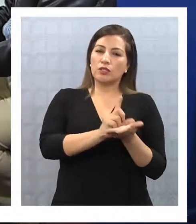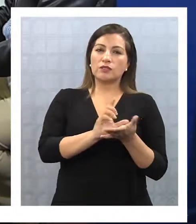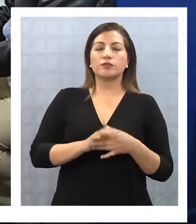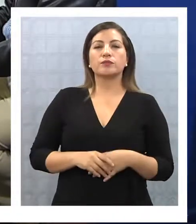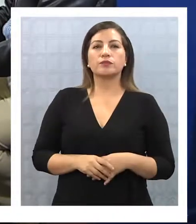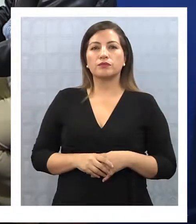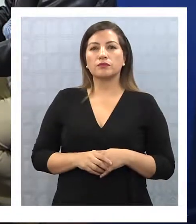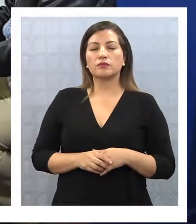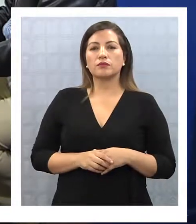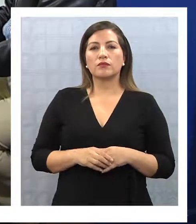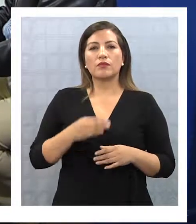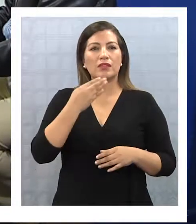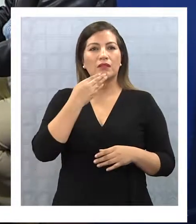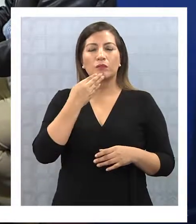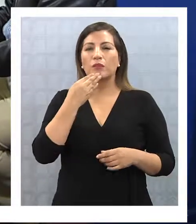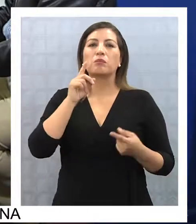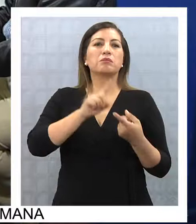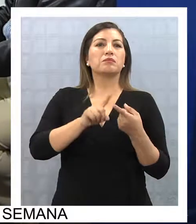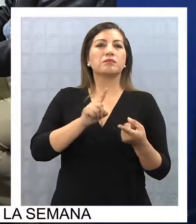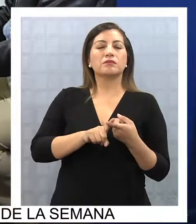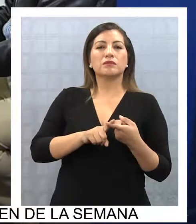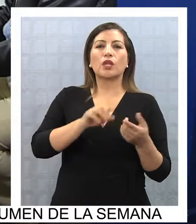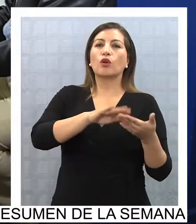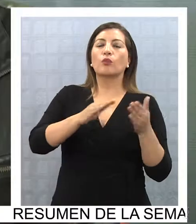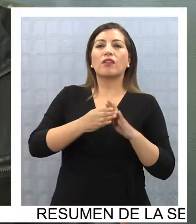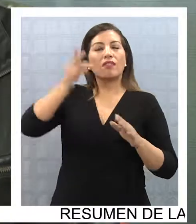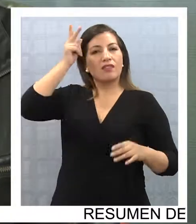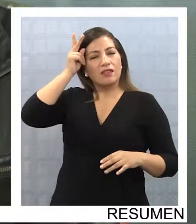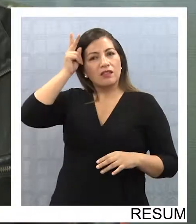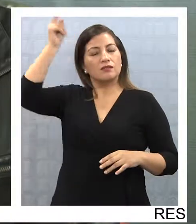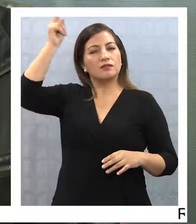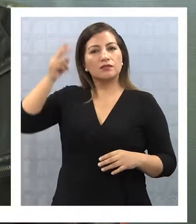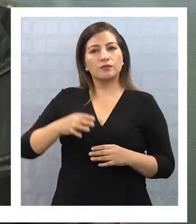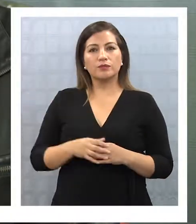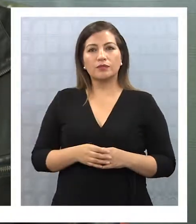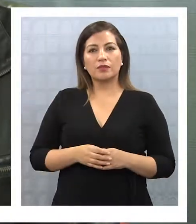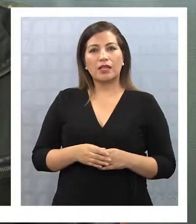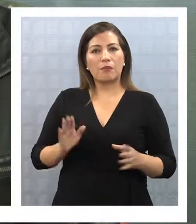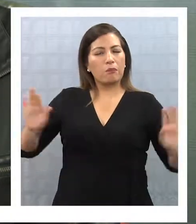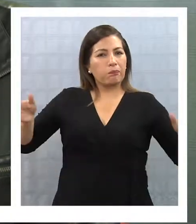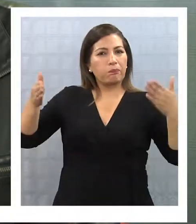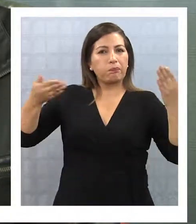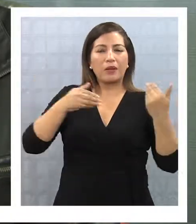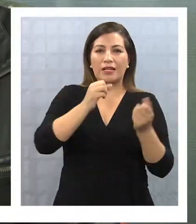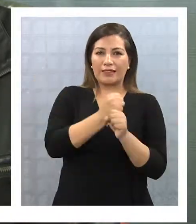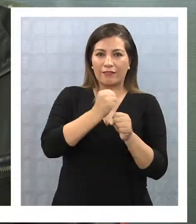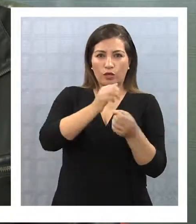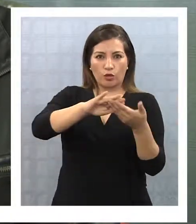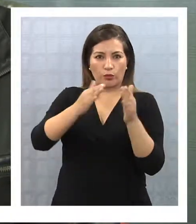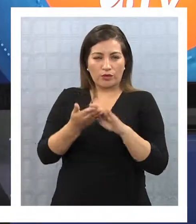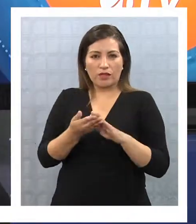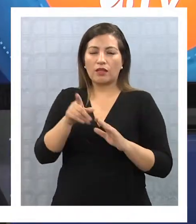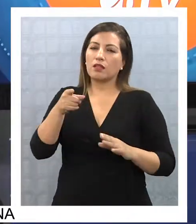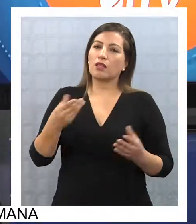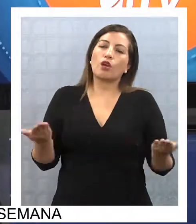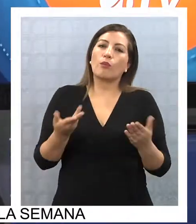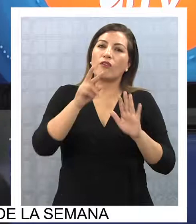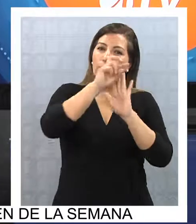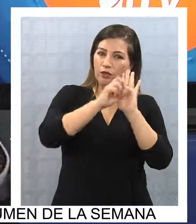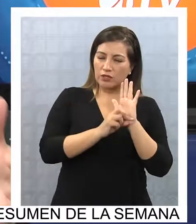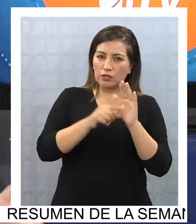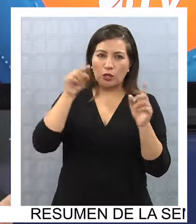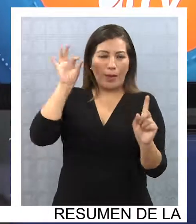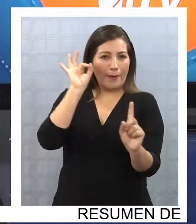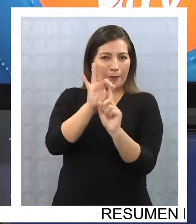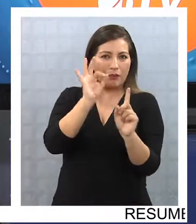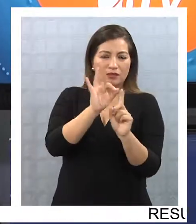también para gestión de participación de asociaciones de comunidades indígenas, potenciar la gestión comunitaria, ambiental y local a través de proyectos específicos